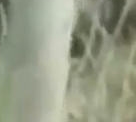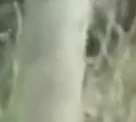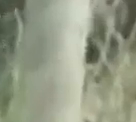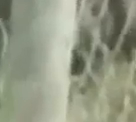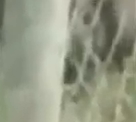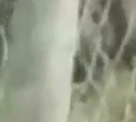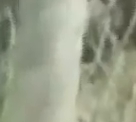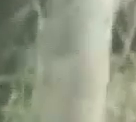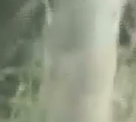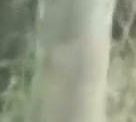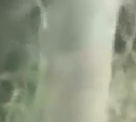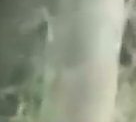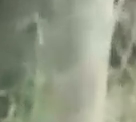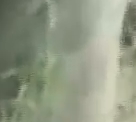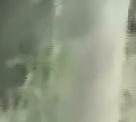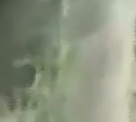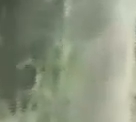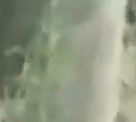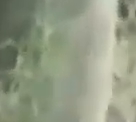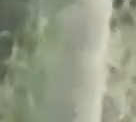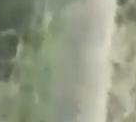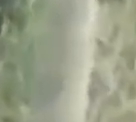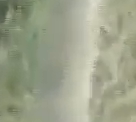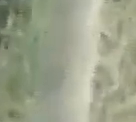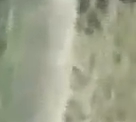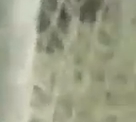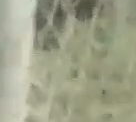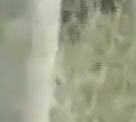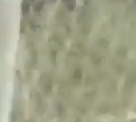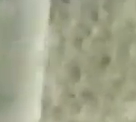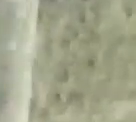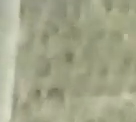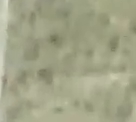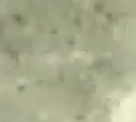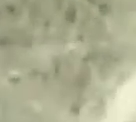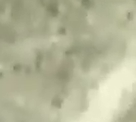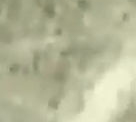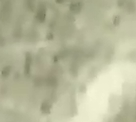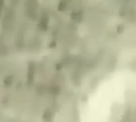Y se encuentra el explosivista técnico desactivando